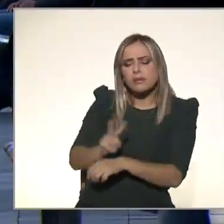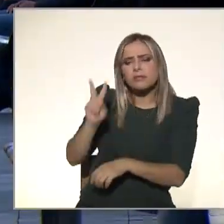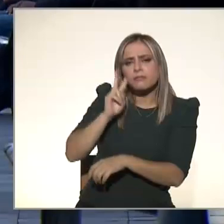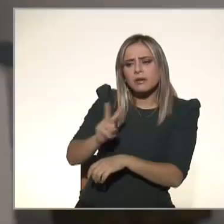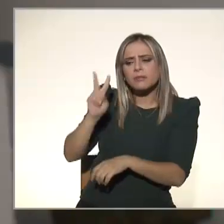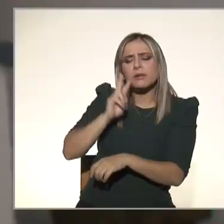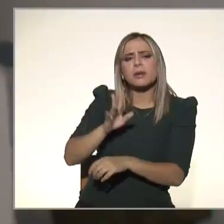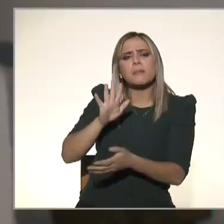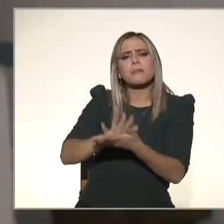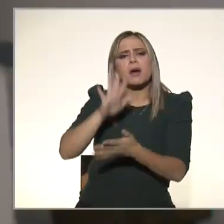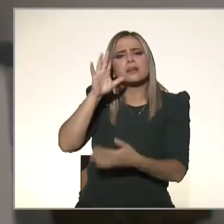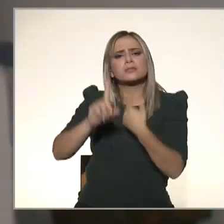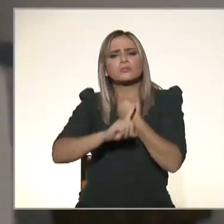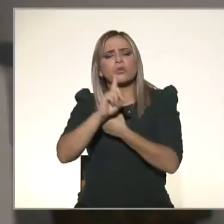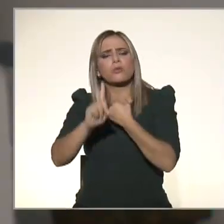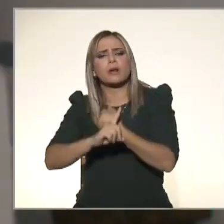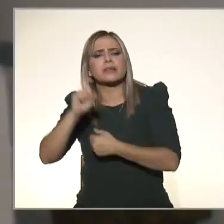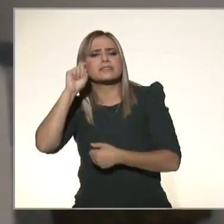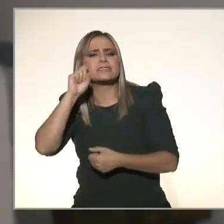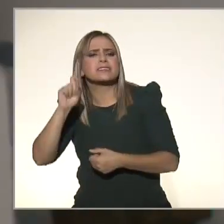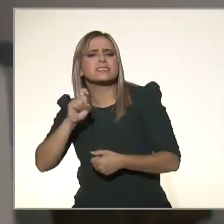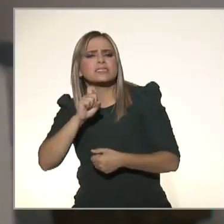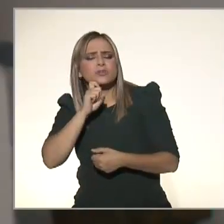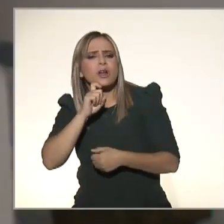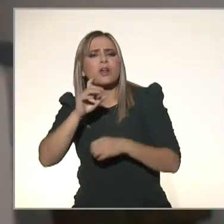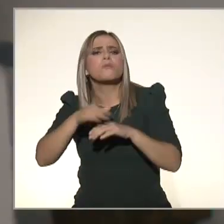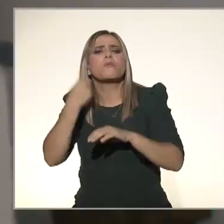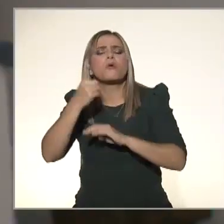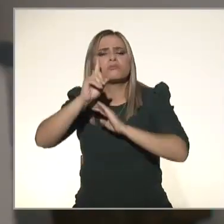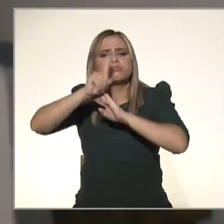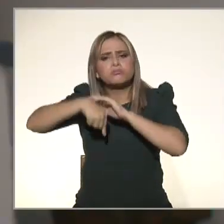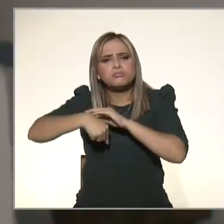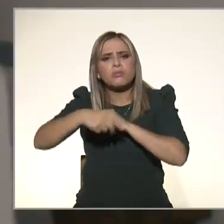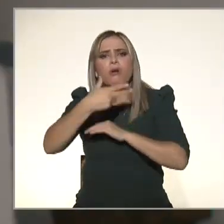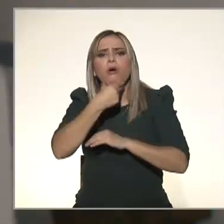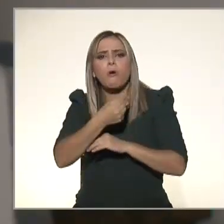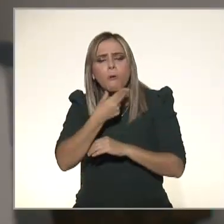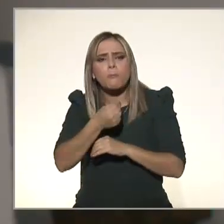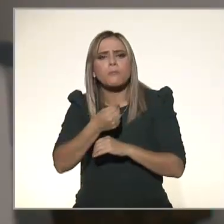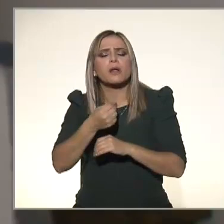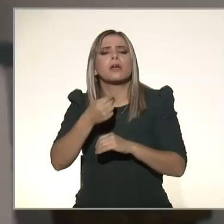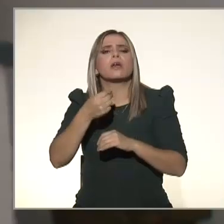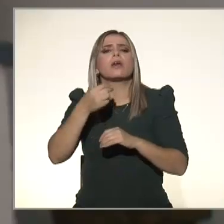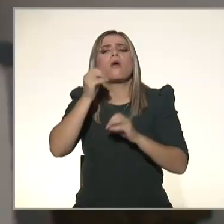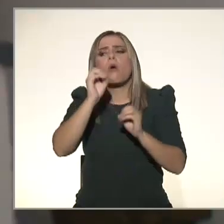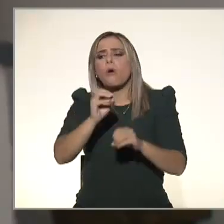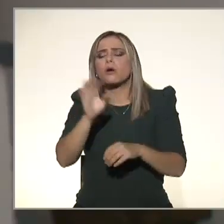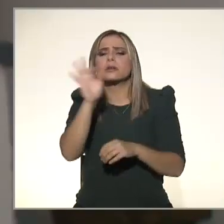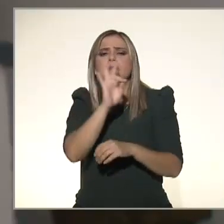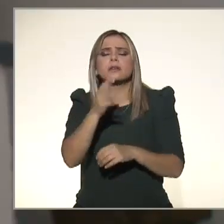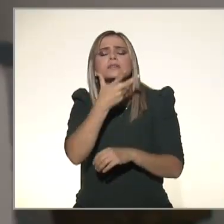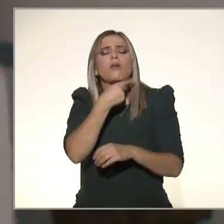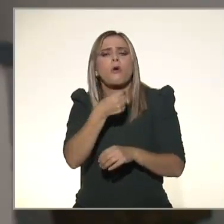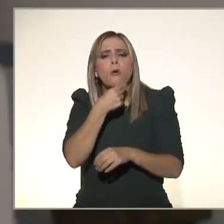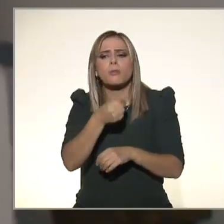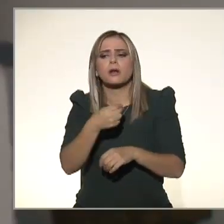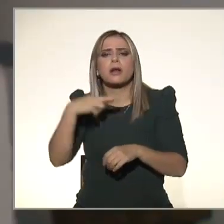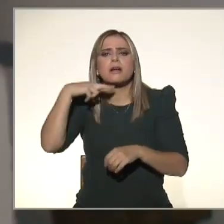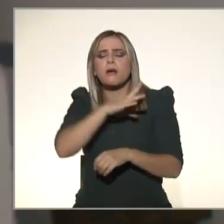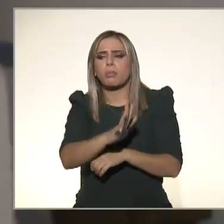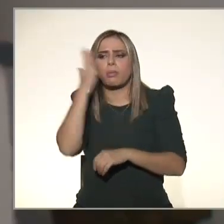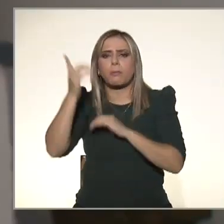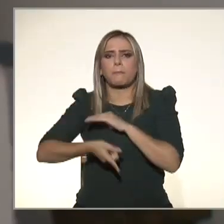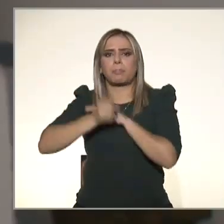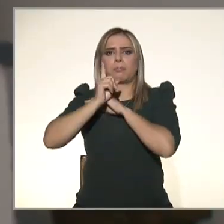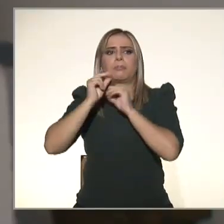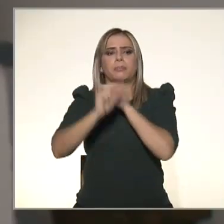de salud sexual, propiamente como disfunción erótica, es la eyaculación precoz. Es decir, los varones no